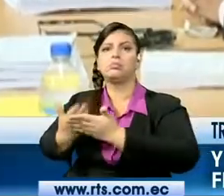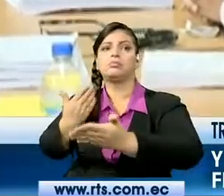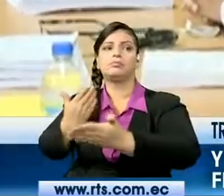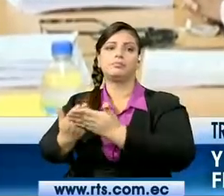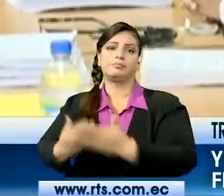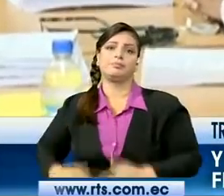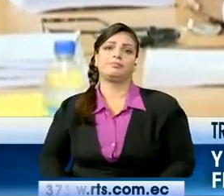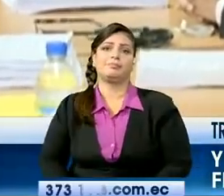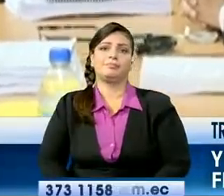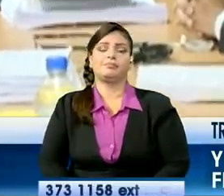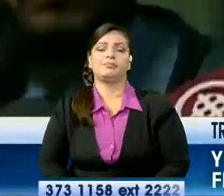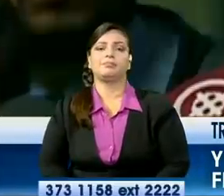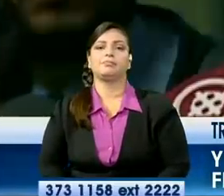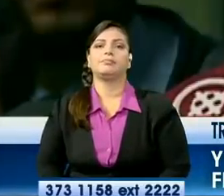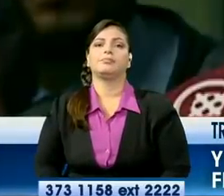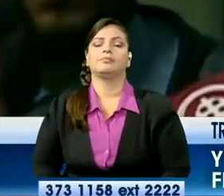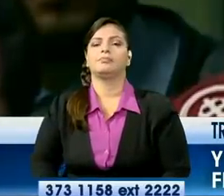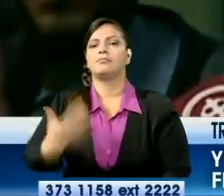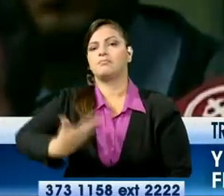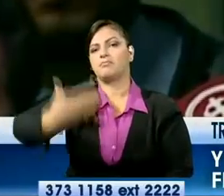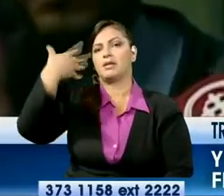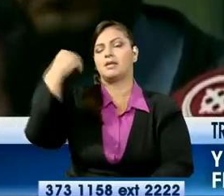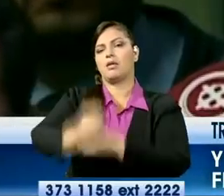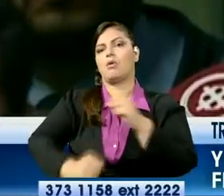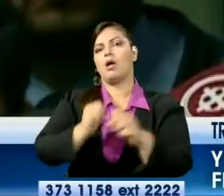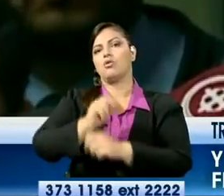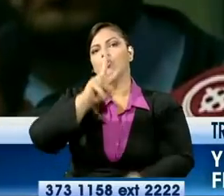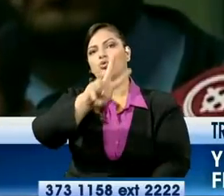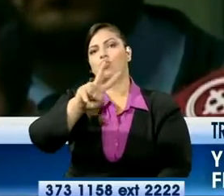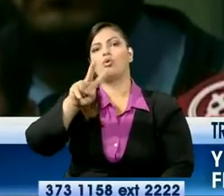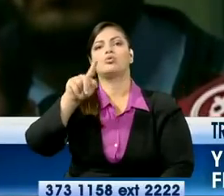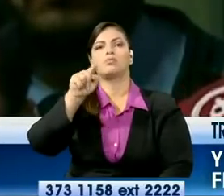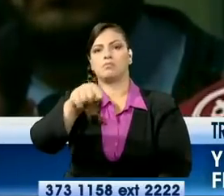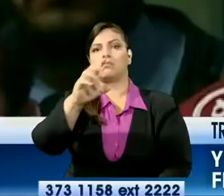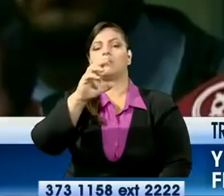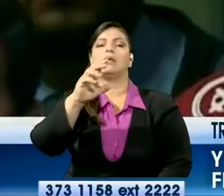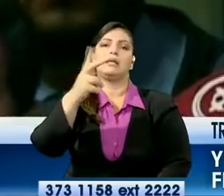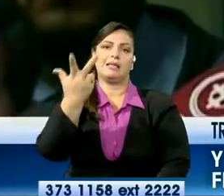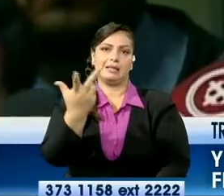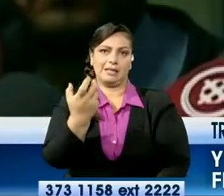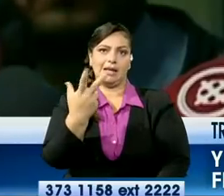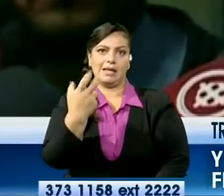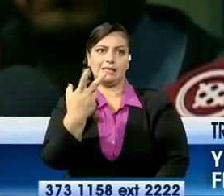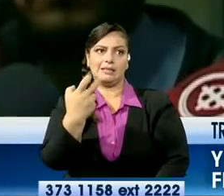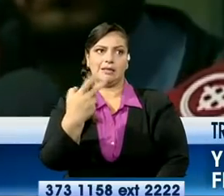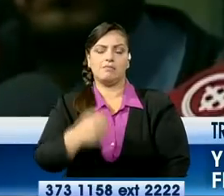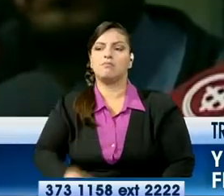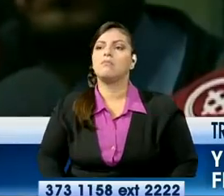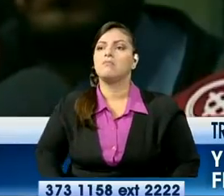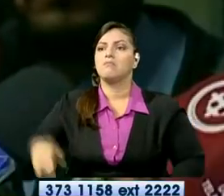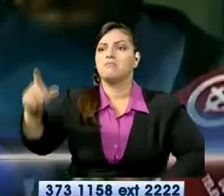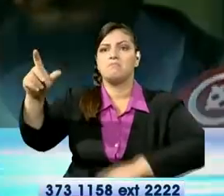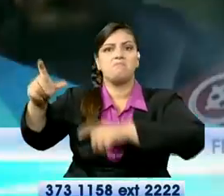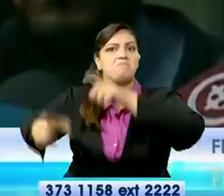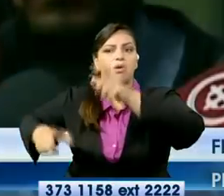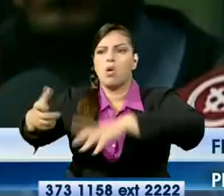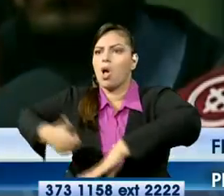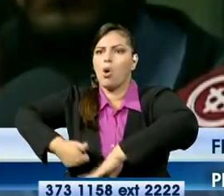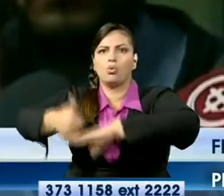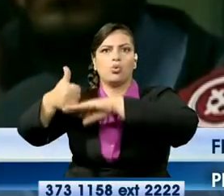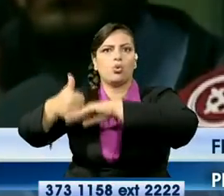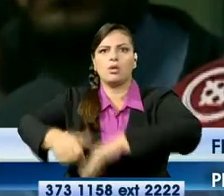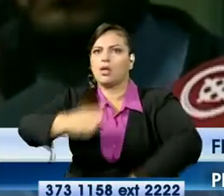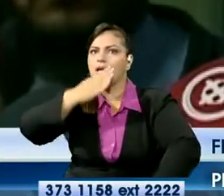el allanamiento de su casa. Yo voy a iniciar acciones contra todos los que ordenaron el allanamiento, me refiero a Rafael